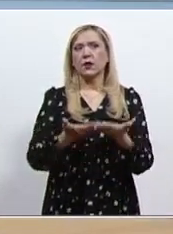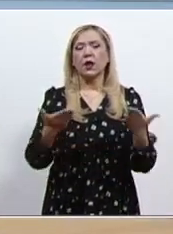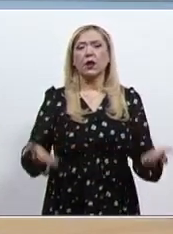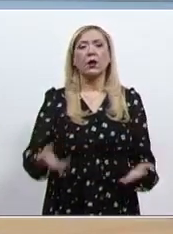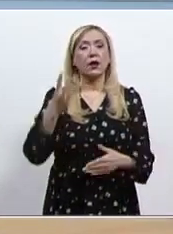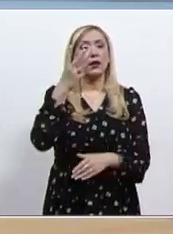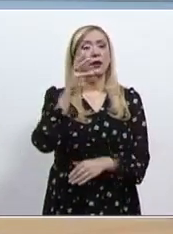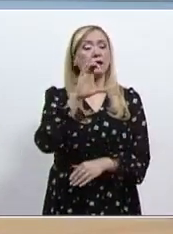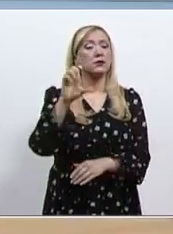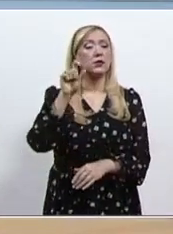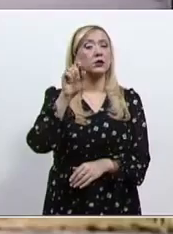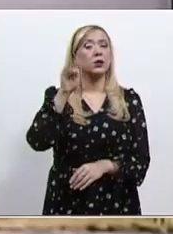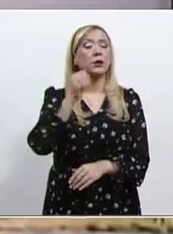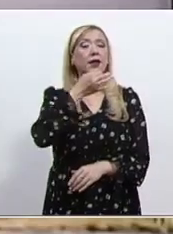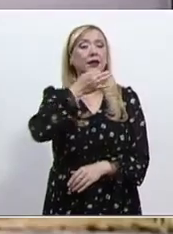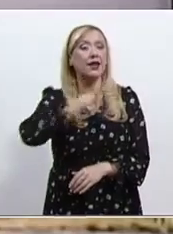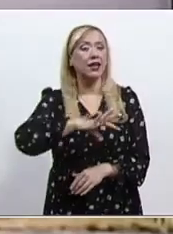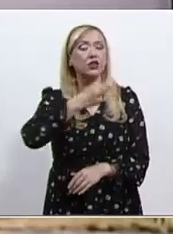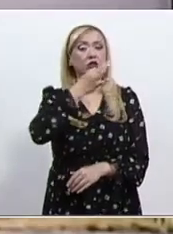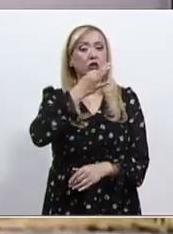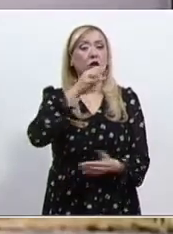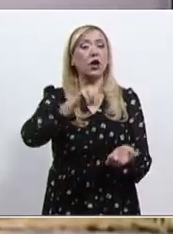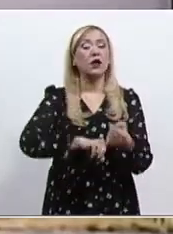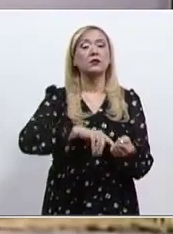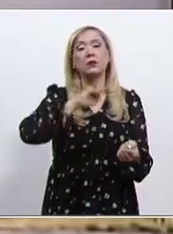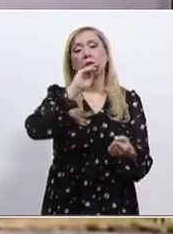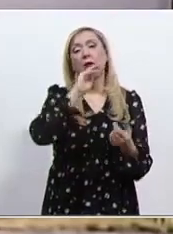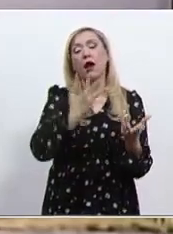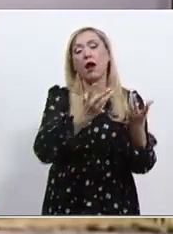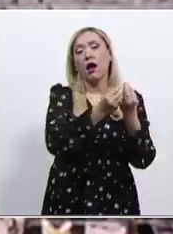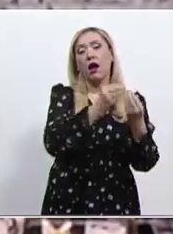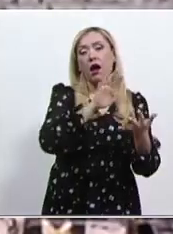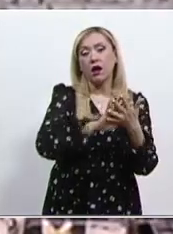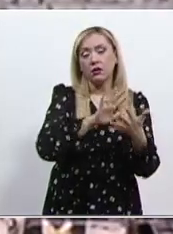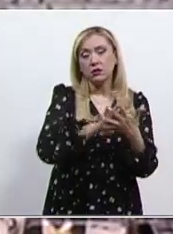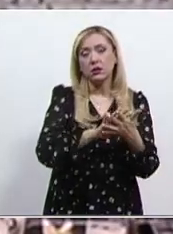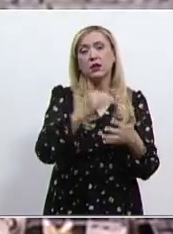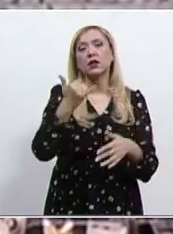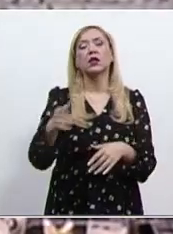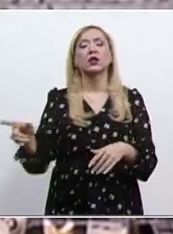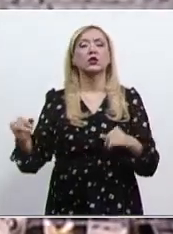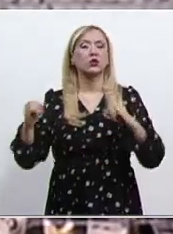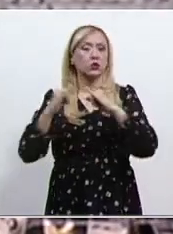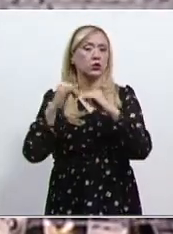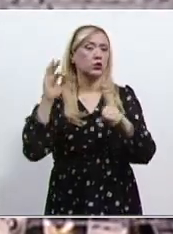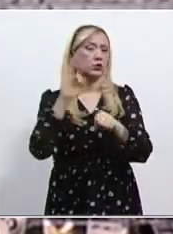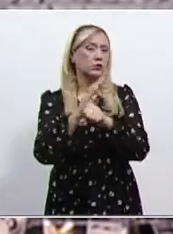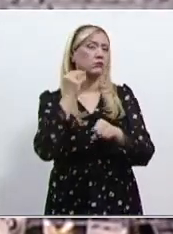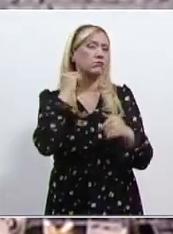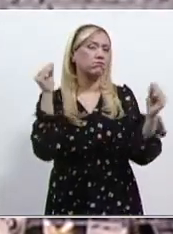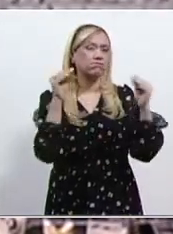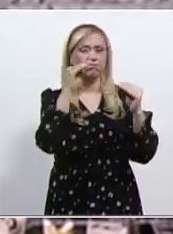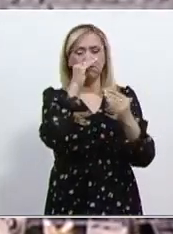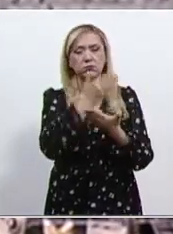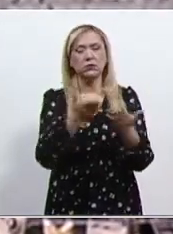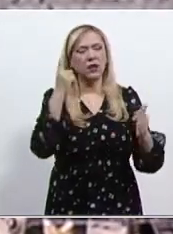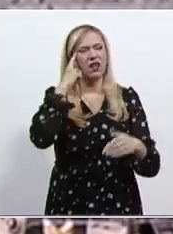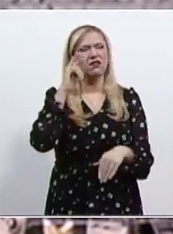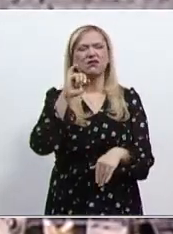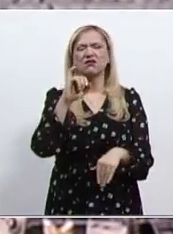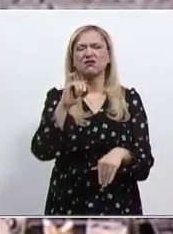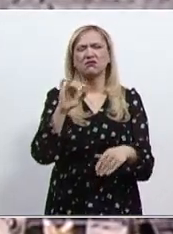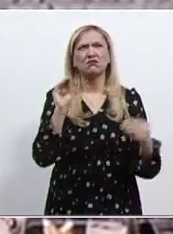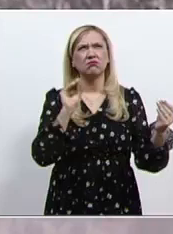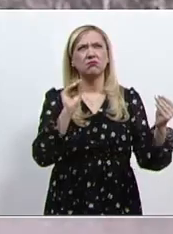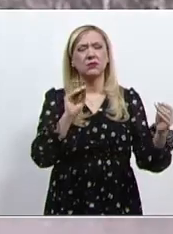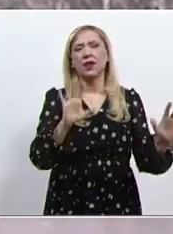329 niñas y niños viven con sus madres en prisión y que la defensoría pública ha intervenido para cambiar la medida cautelar de